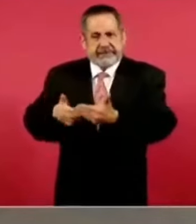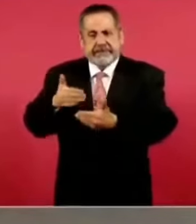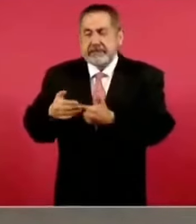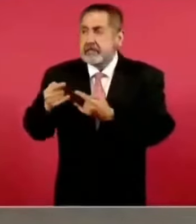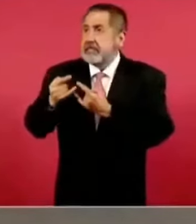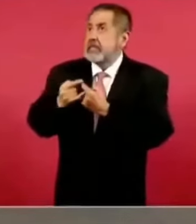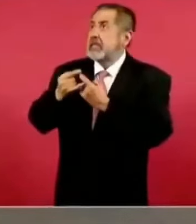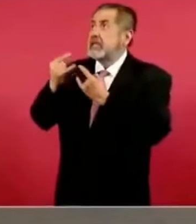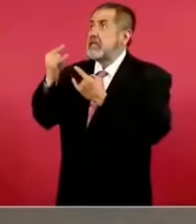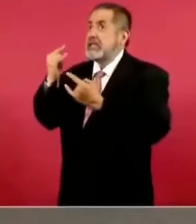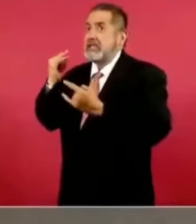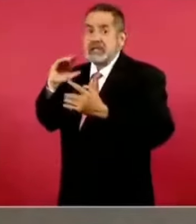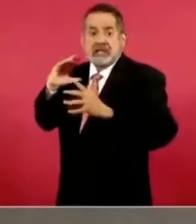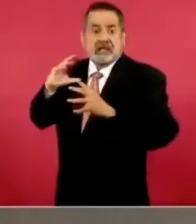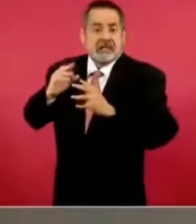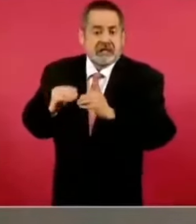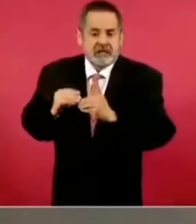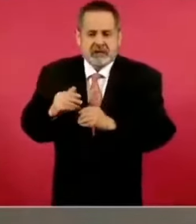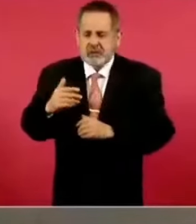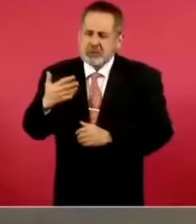pasado, glorioso.